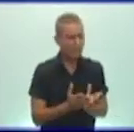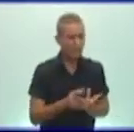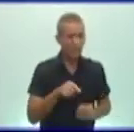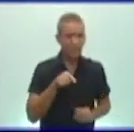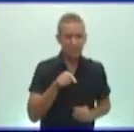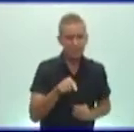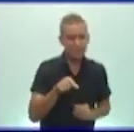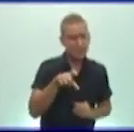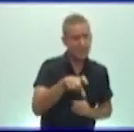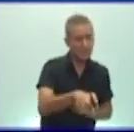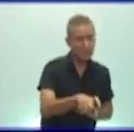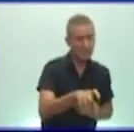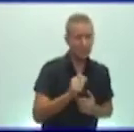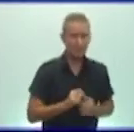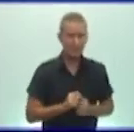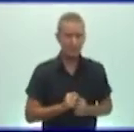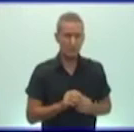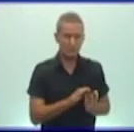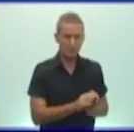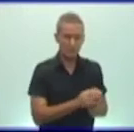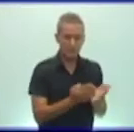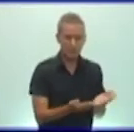al final de su cuaderno.